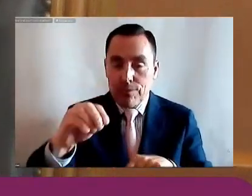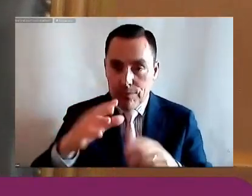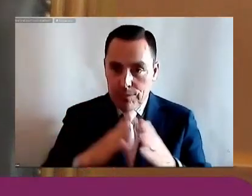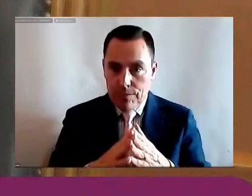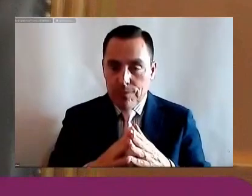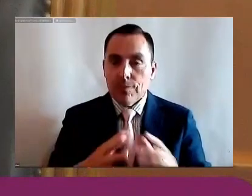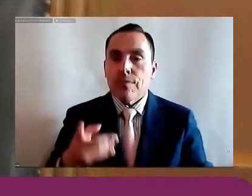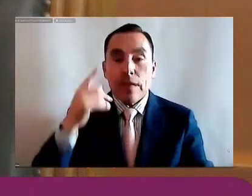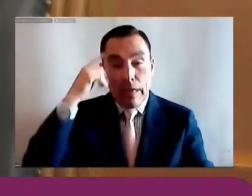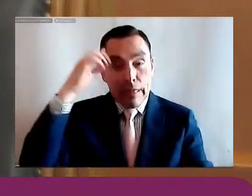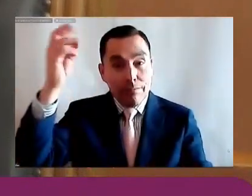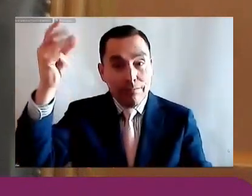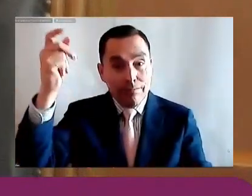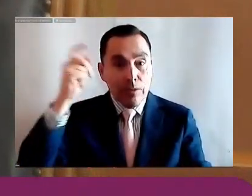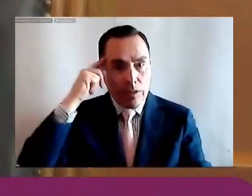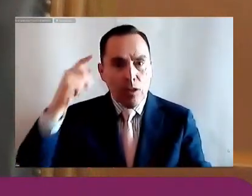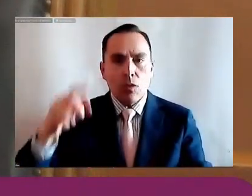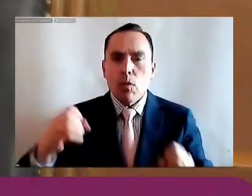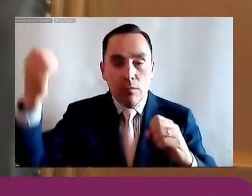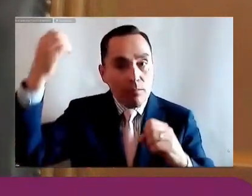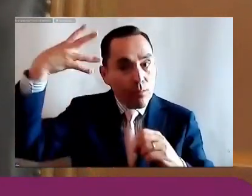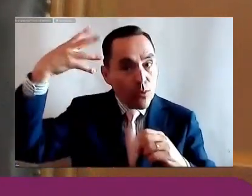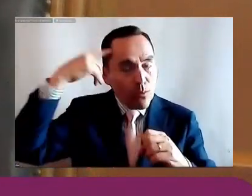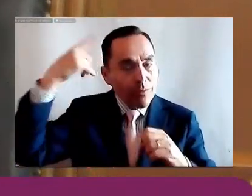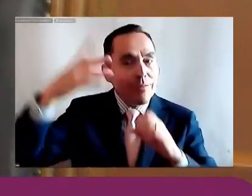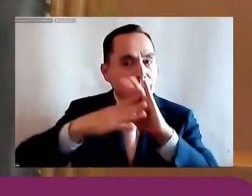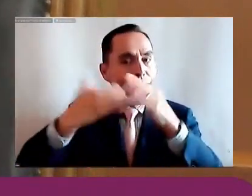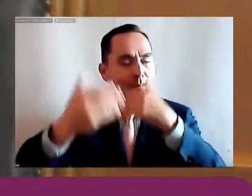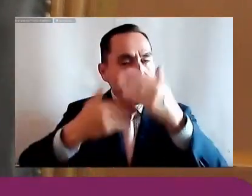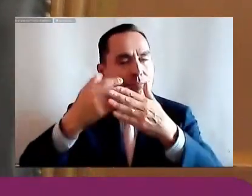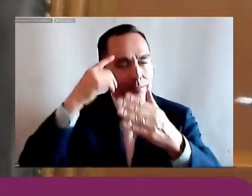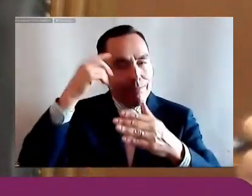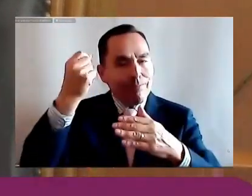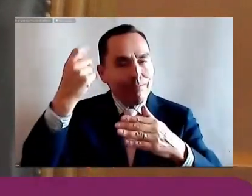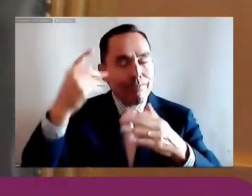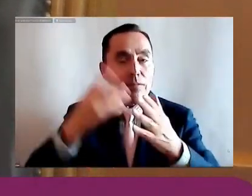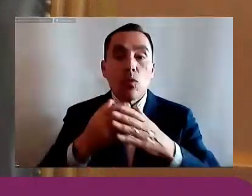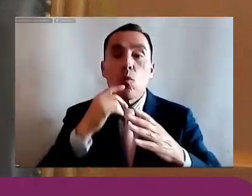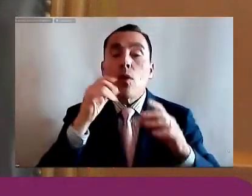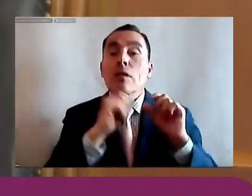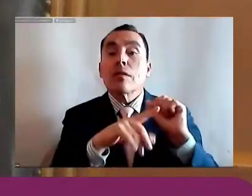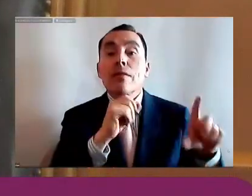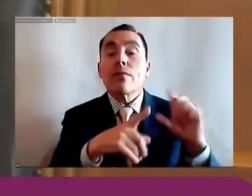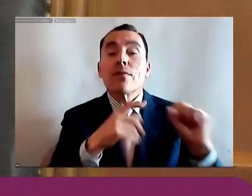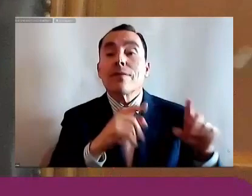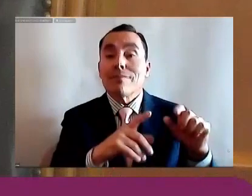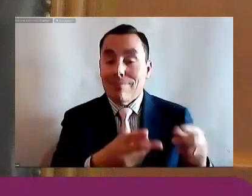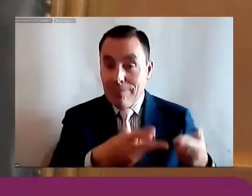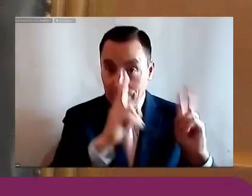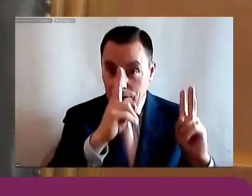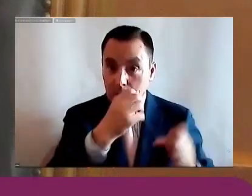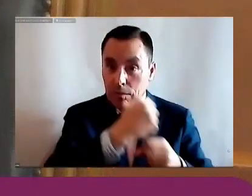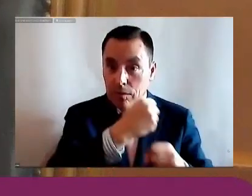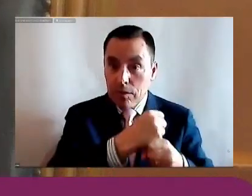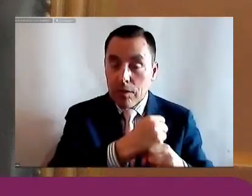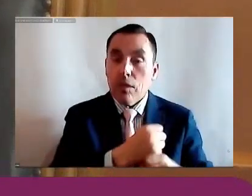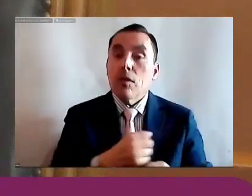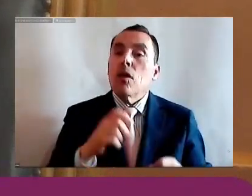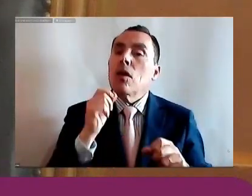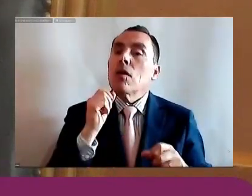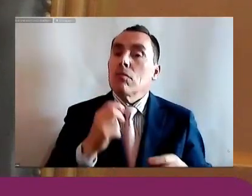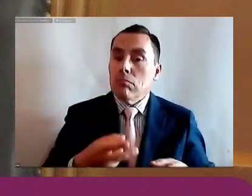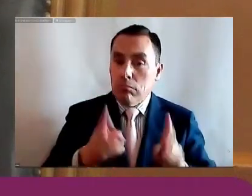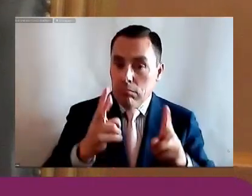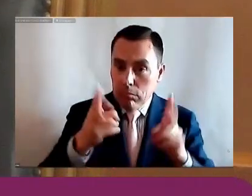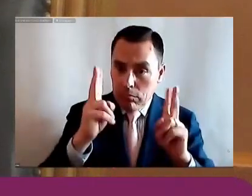de iluminar los problemas para entenderlos, y un poco hacer defensa del derecho del trabajo también, porque a mí me parece que el derecho del trabajo es